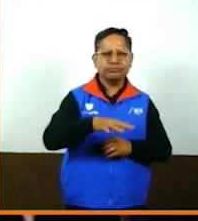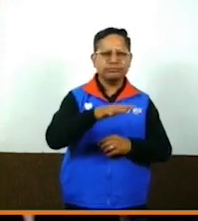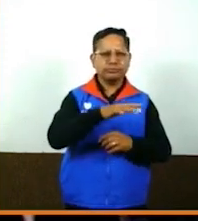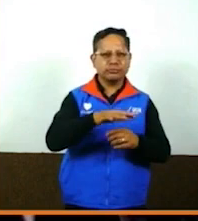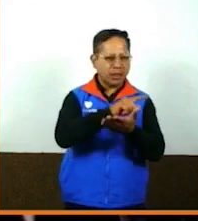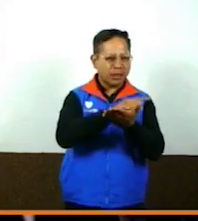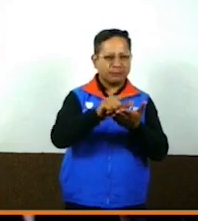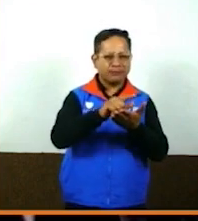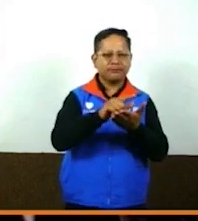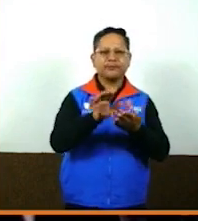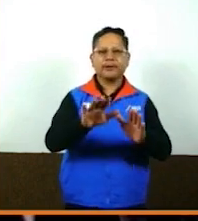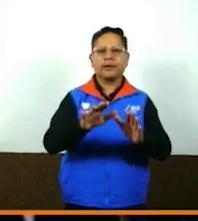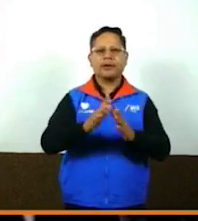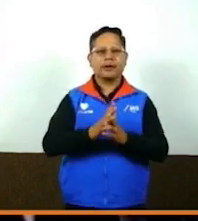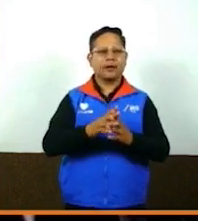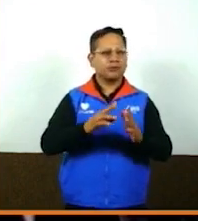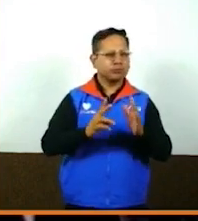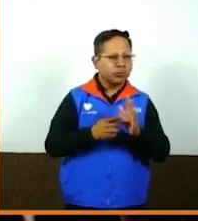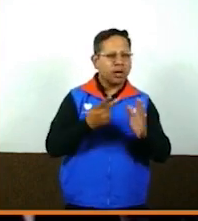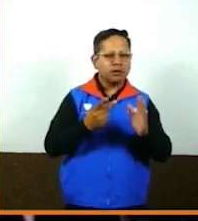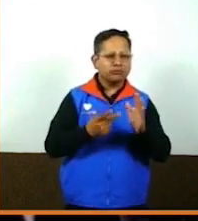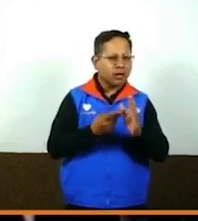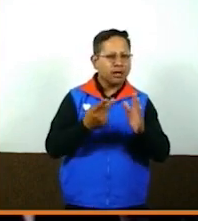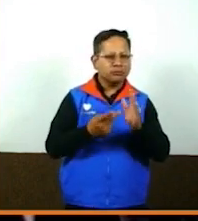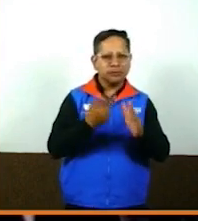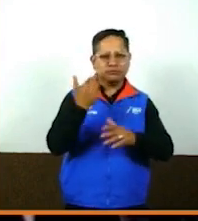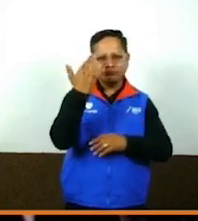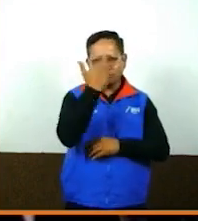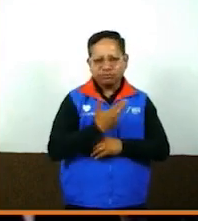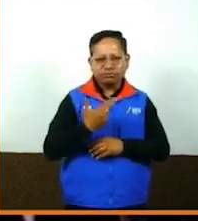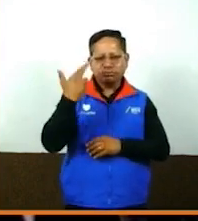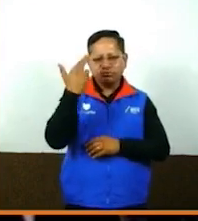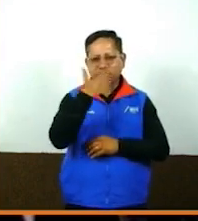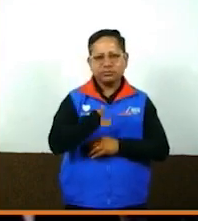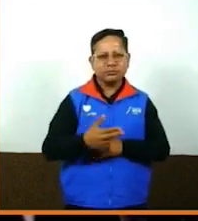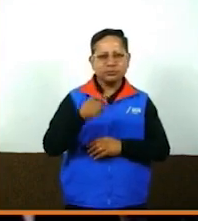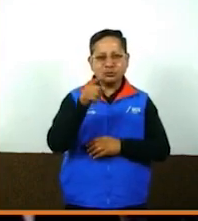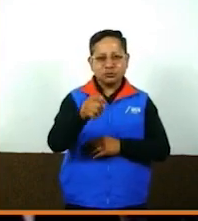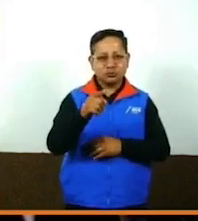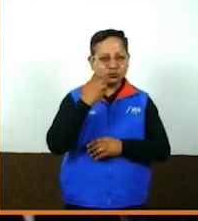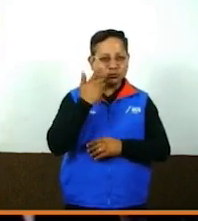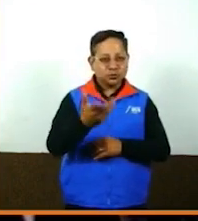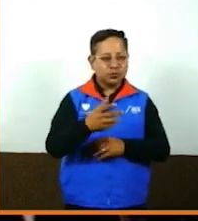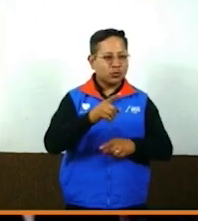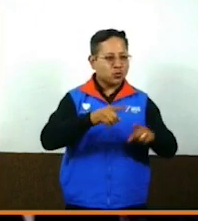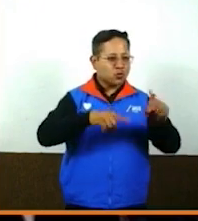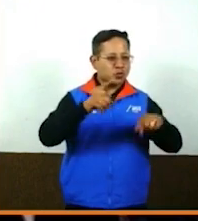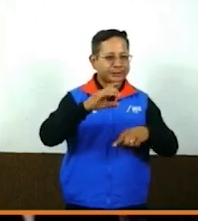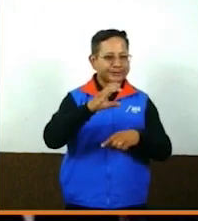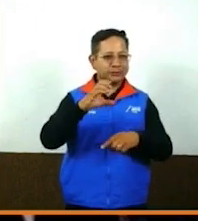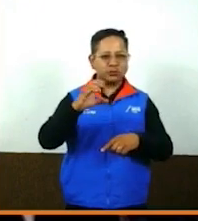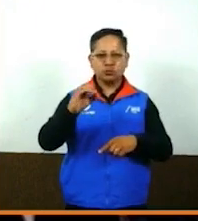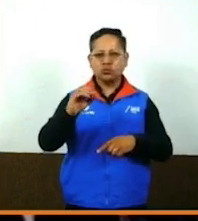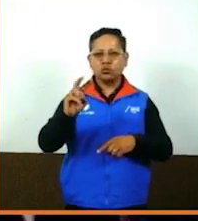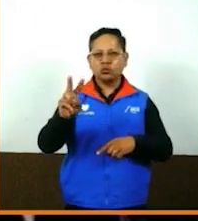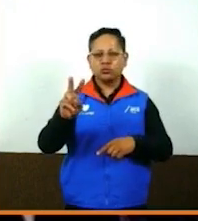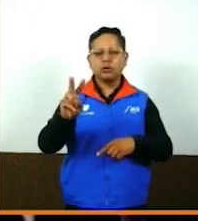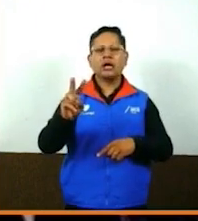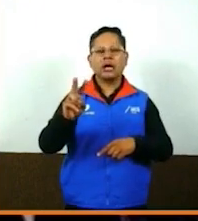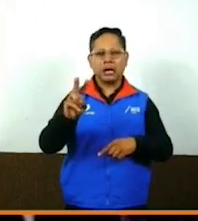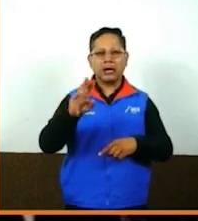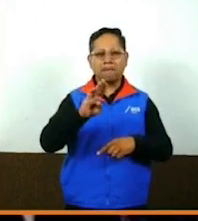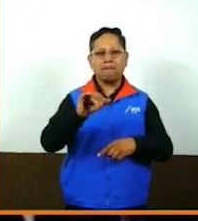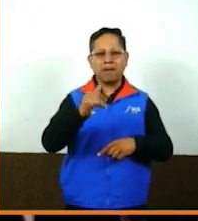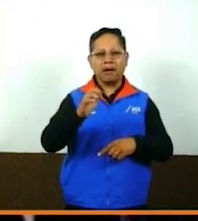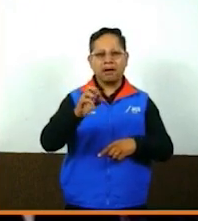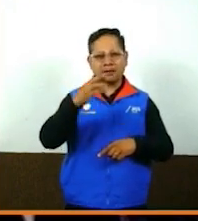primero, estamos midiendo y midiendo y midiendo todo aquello que usted quería medir acerca del CO2 y no sabía cómo medirlo, pues en